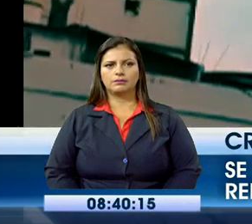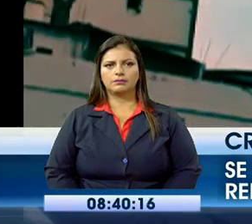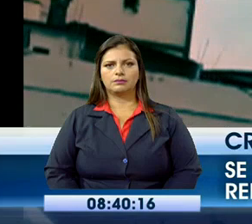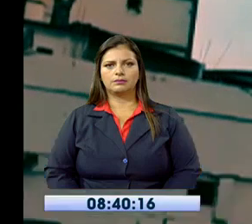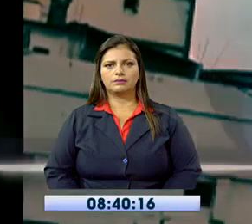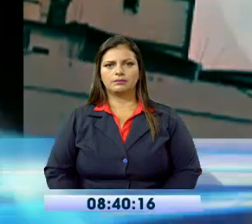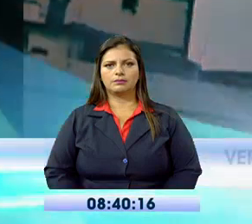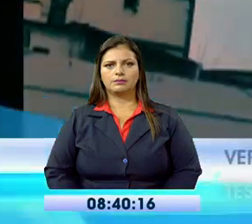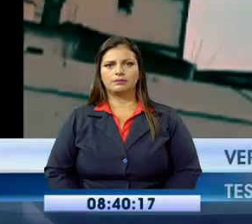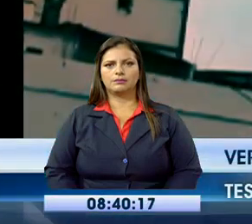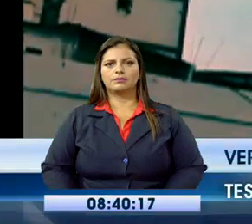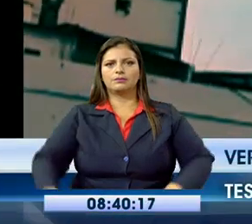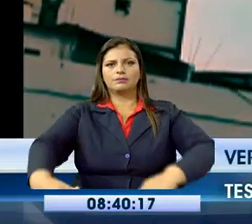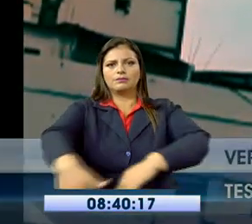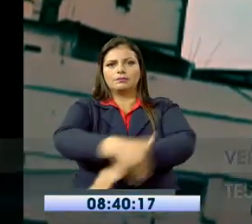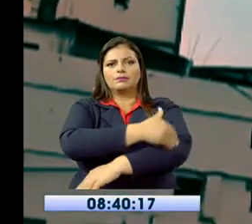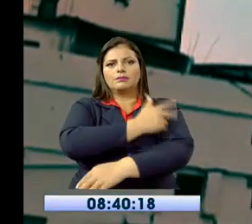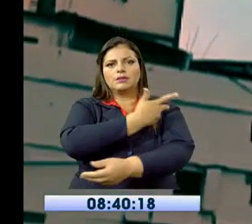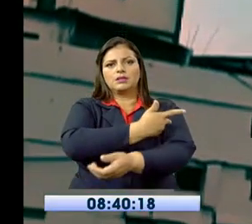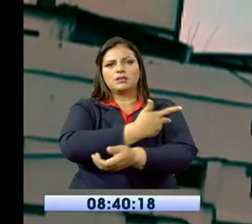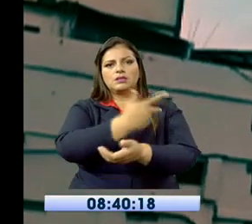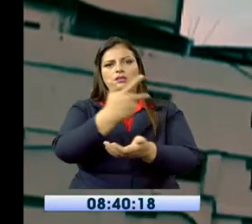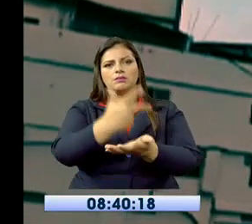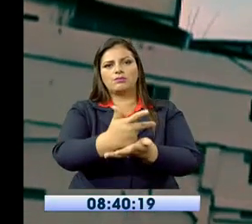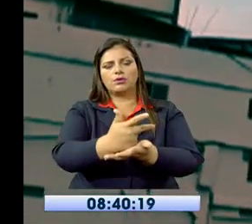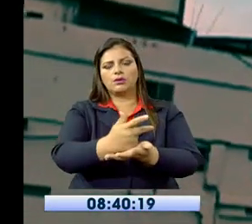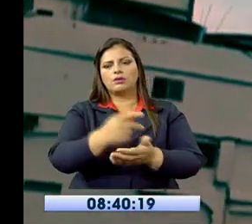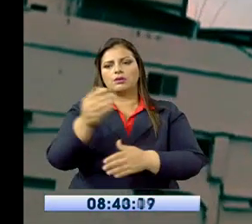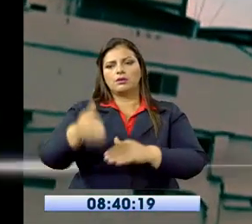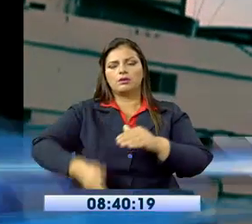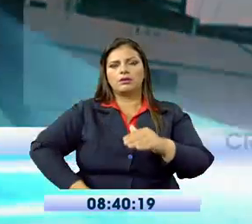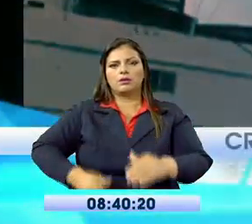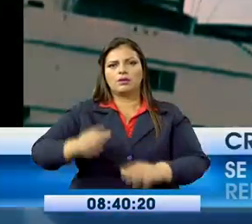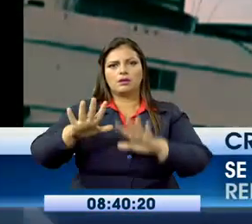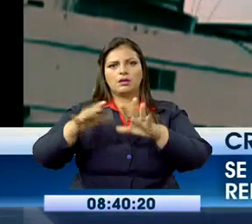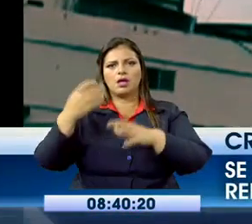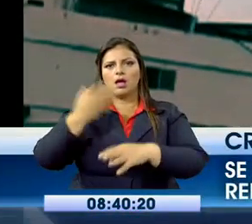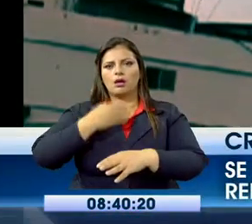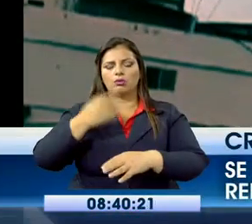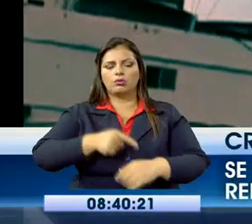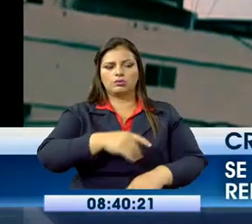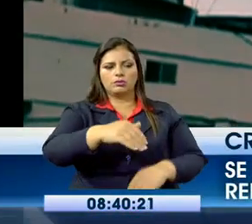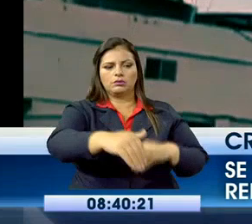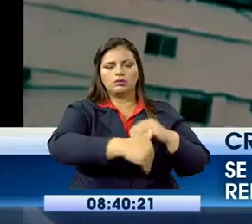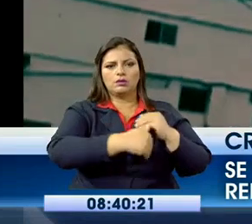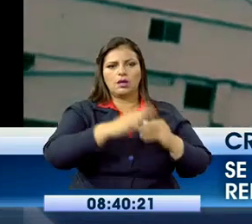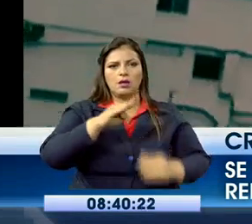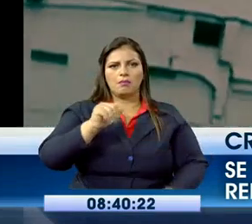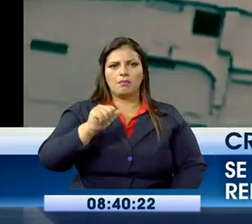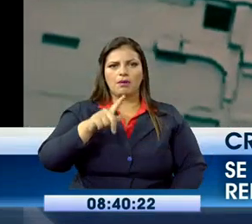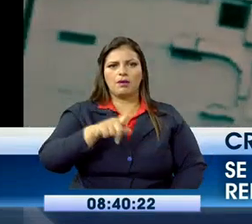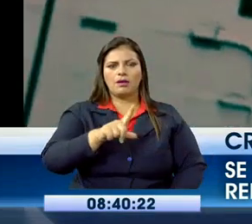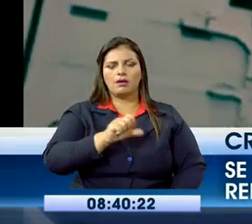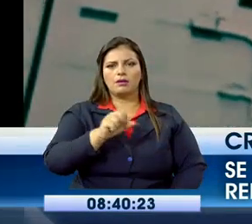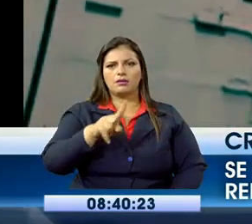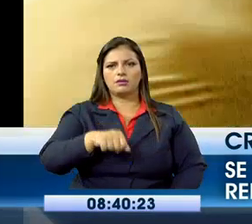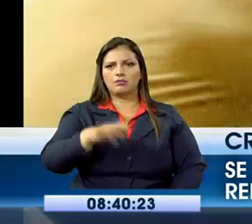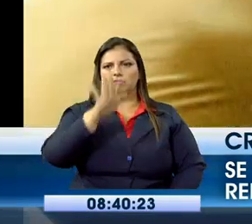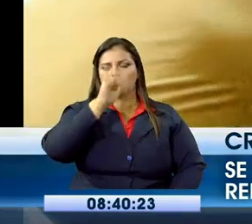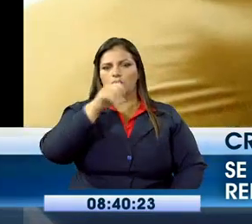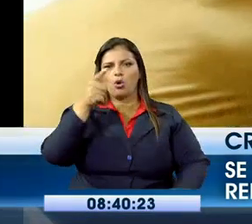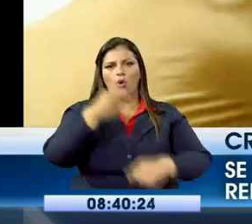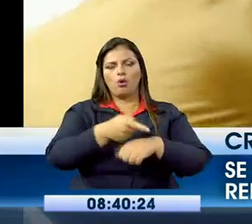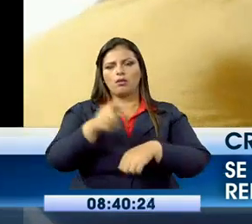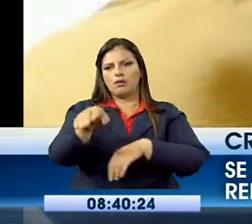Las calles Chimborazo entre 10 de agosto y Clemente Vallén fueron cerradas al tránsito vehicular, además de que agentes de la ATM y